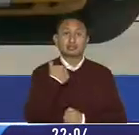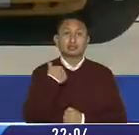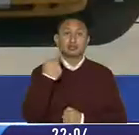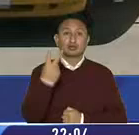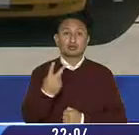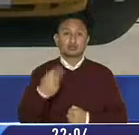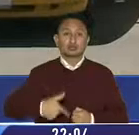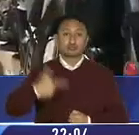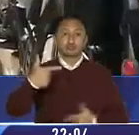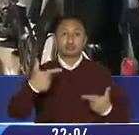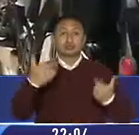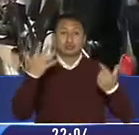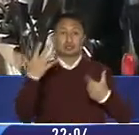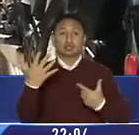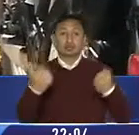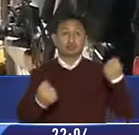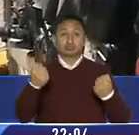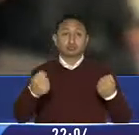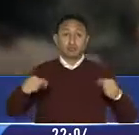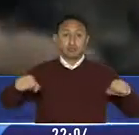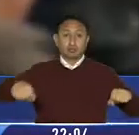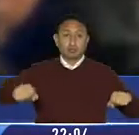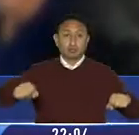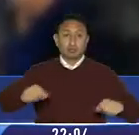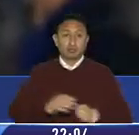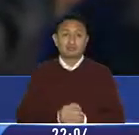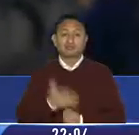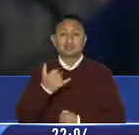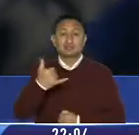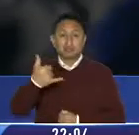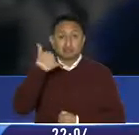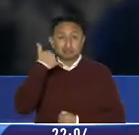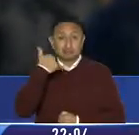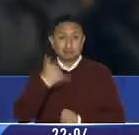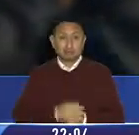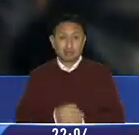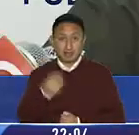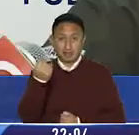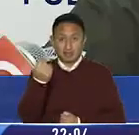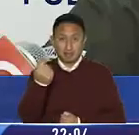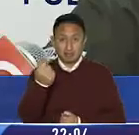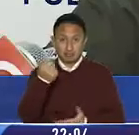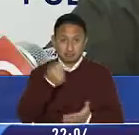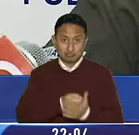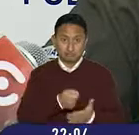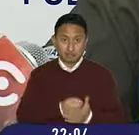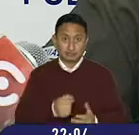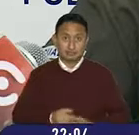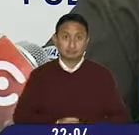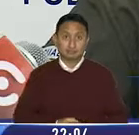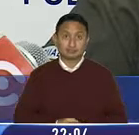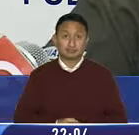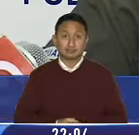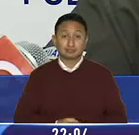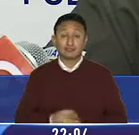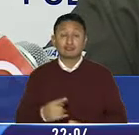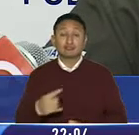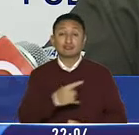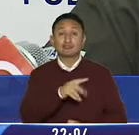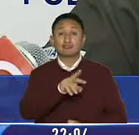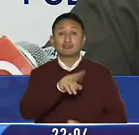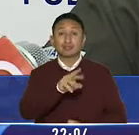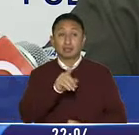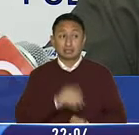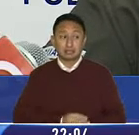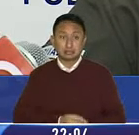2 armas de fuego, 5 vehículos, 5 motocicletas, 15 teléfonos celulares y dinero en efectivo. Los ciudadanos en ocasiones